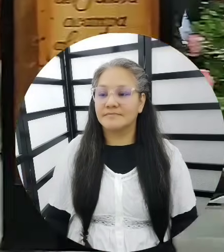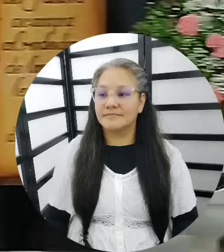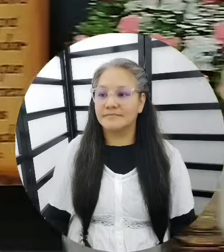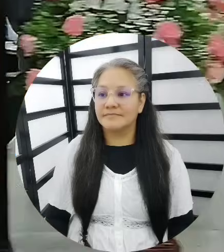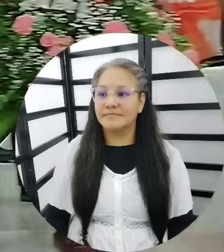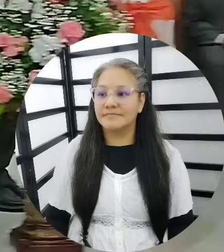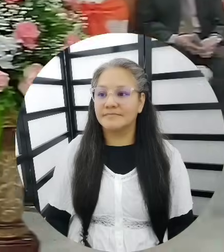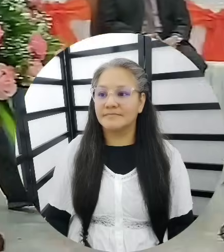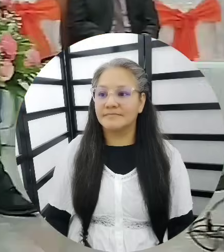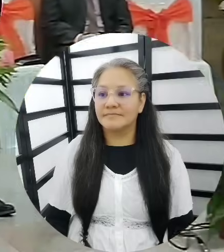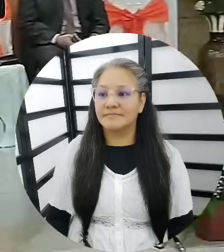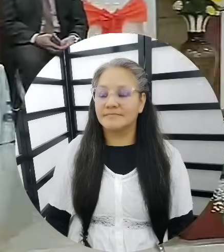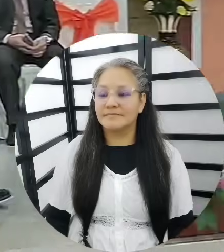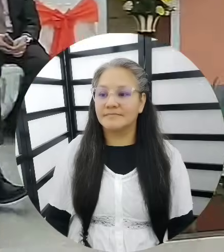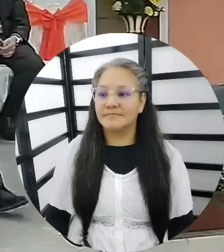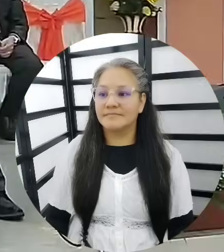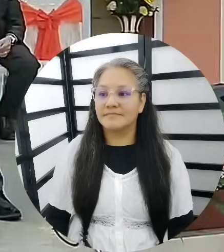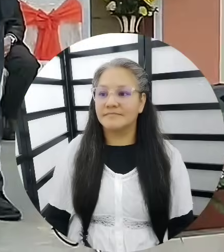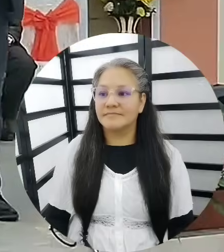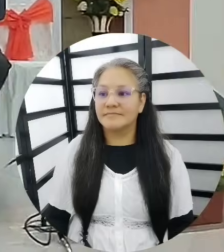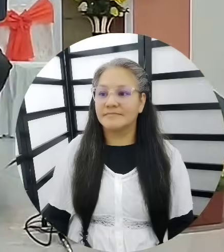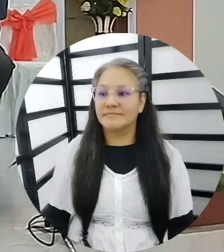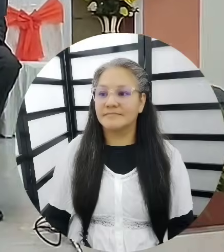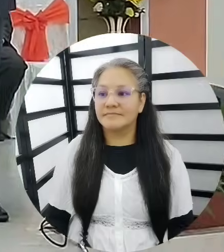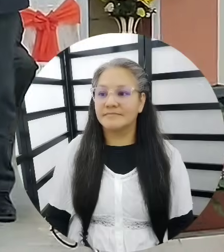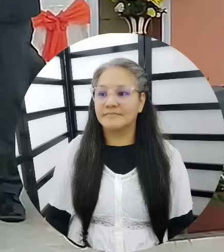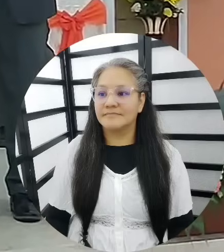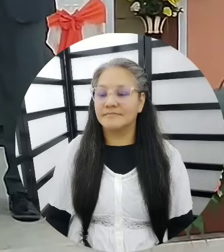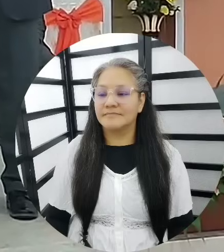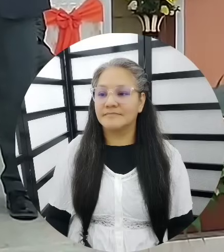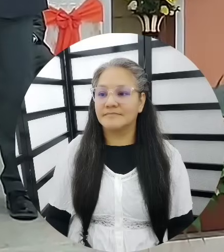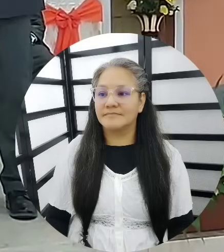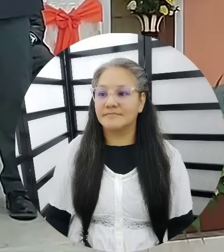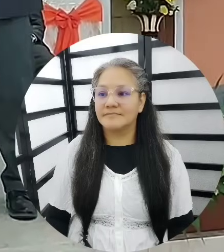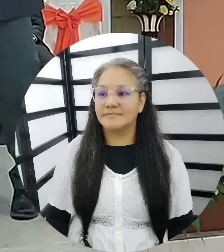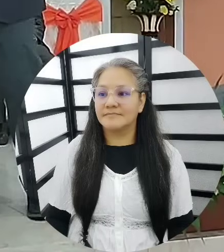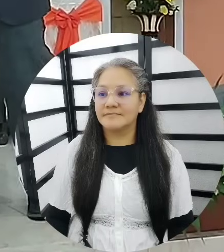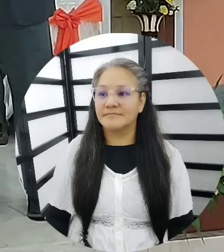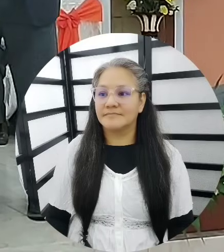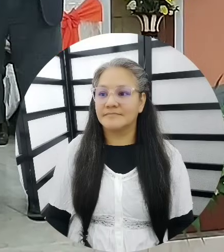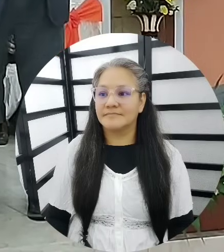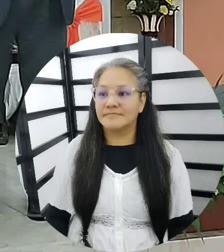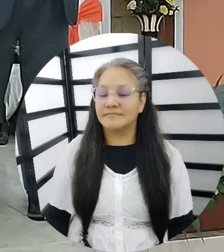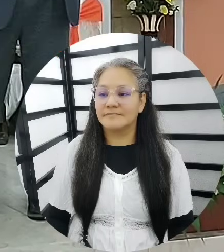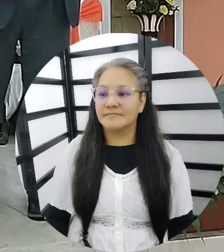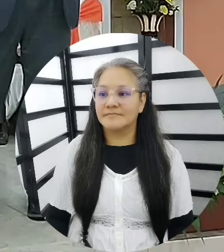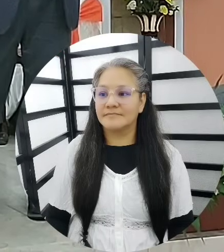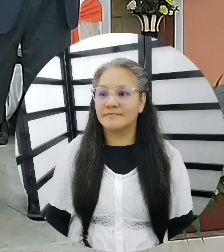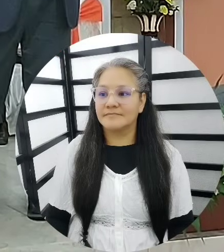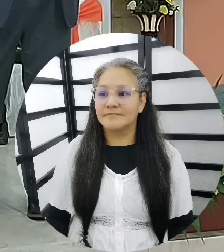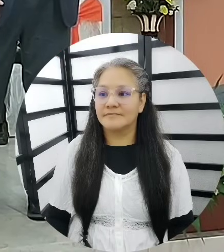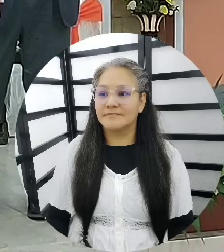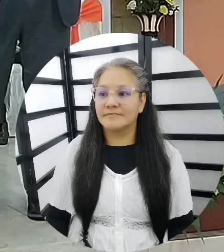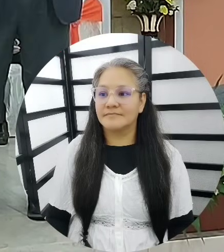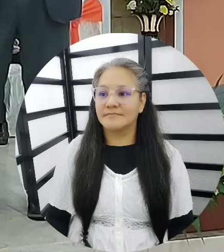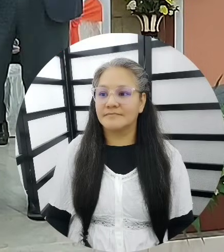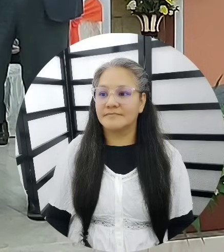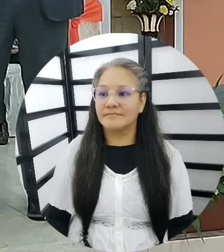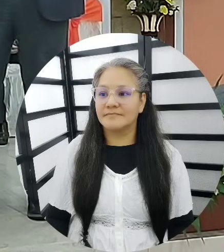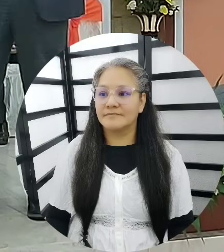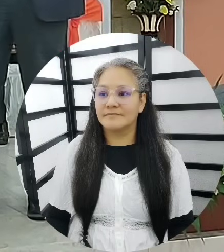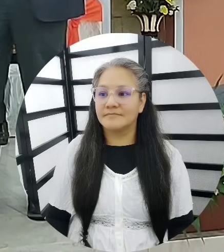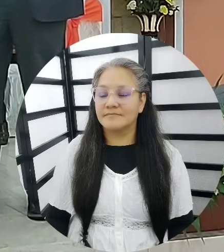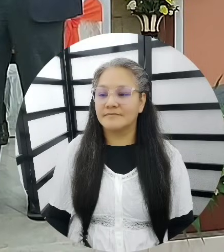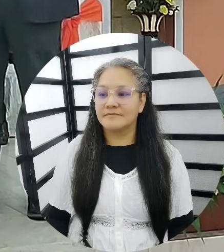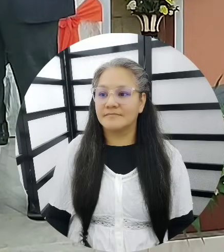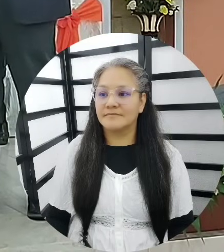del Movimiento Misionero Mundial, aleluya, estábamos en reunión con él, él nos daba muchos consejos, muchísimos. Y una